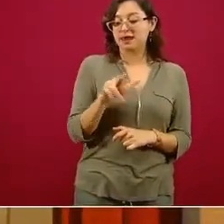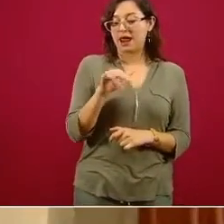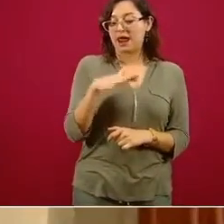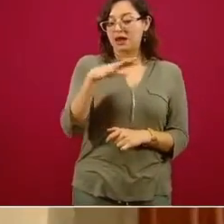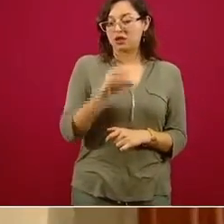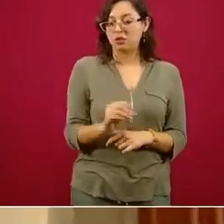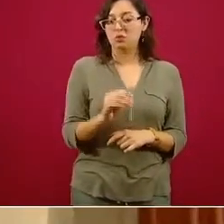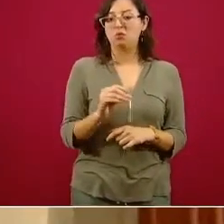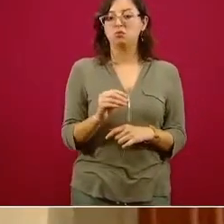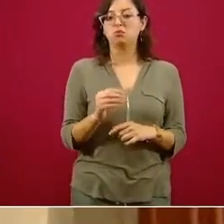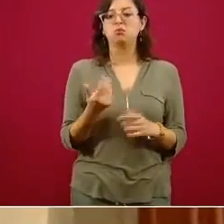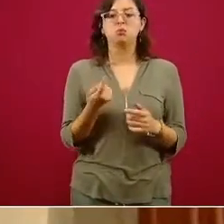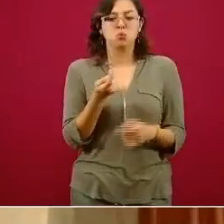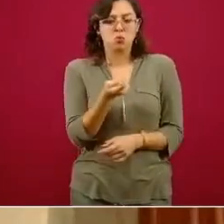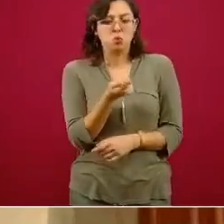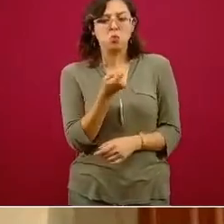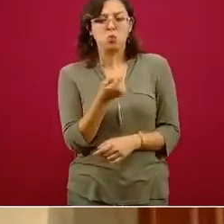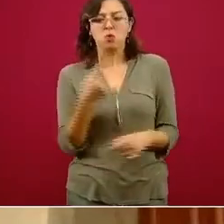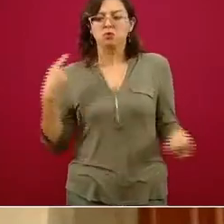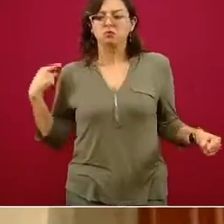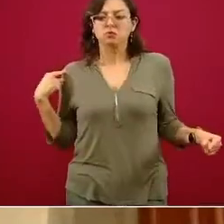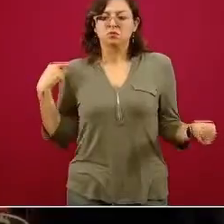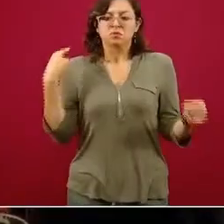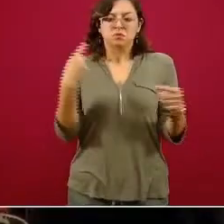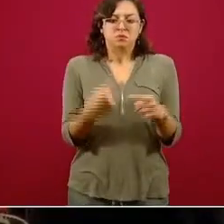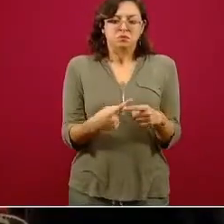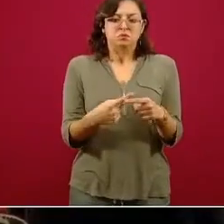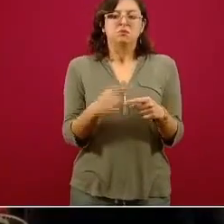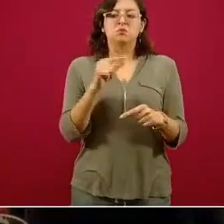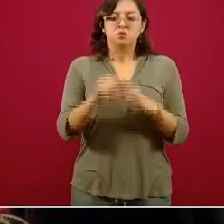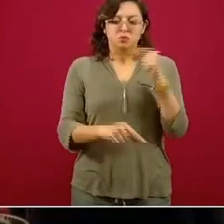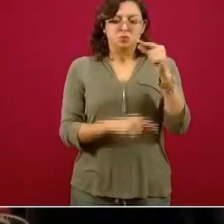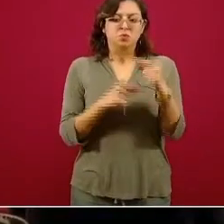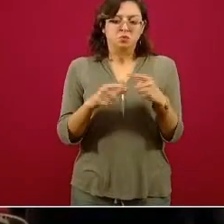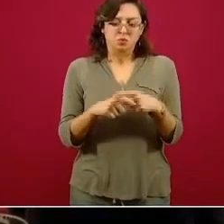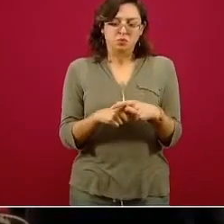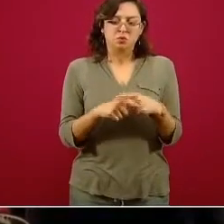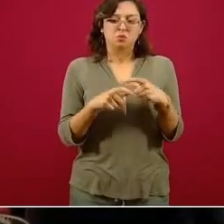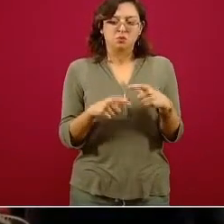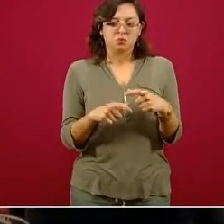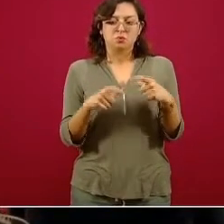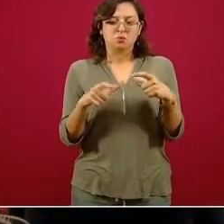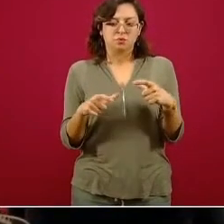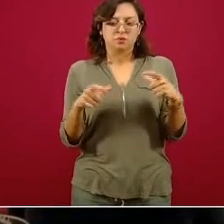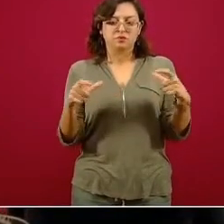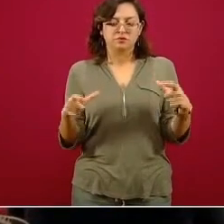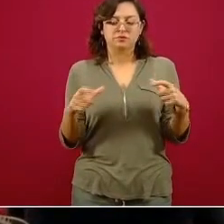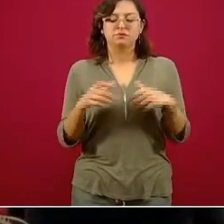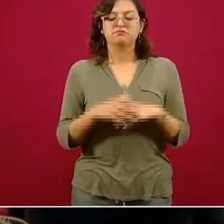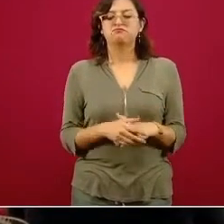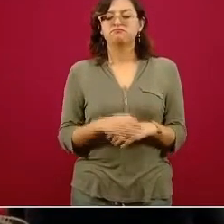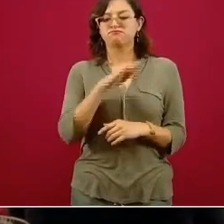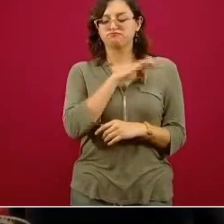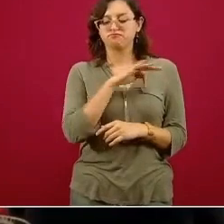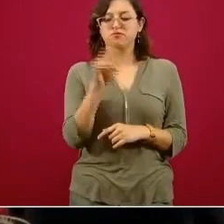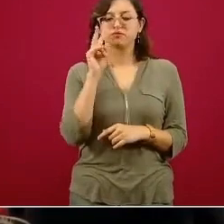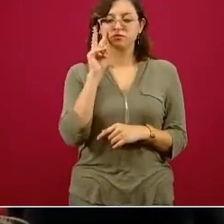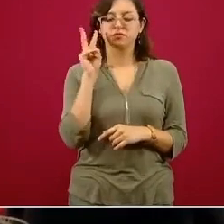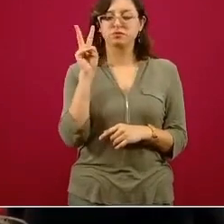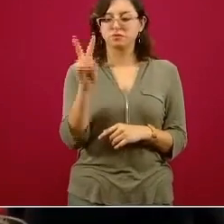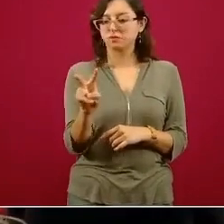que había mantenido durante los últimos meses, está pues 0.1 por encima de Europa, y vemos cómo Europa